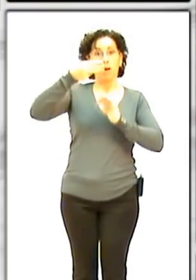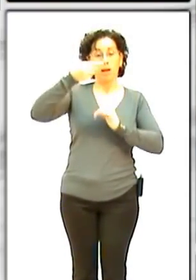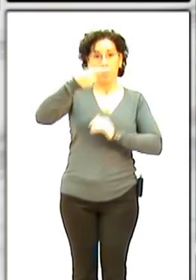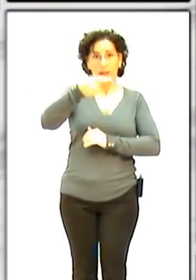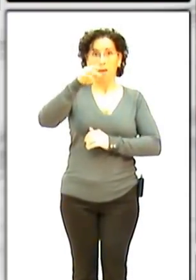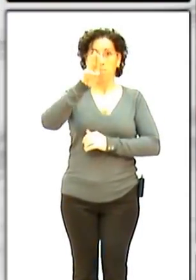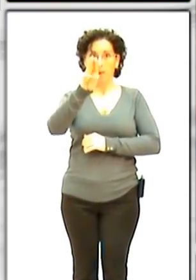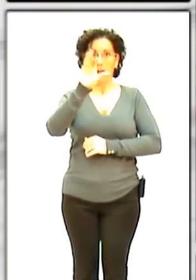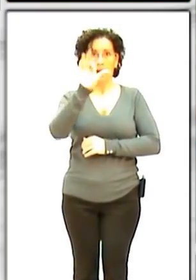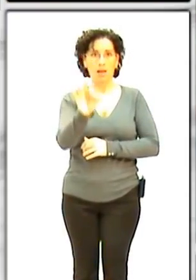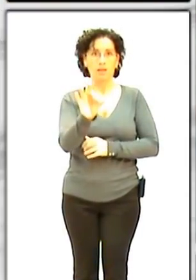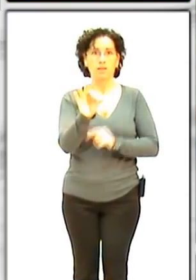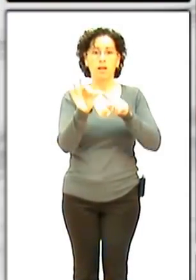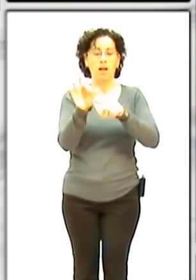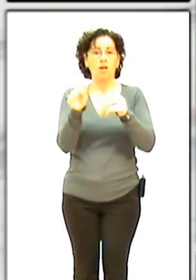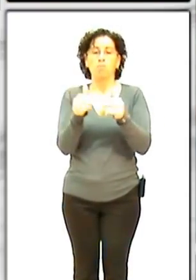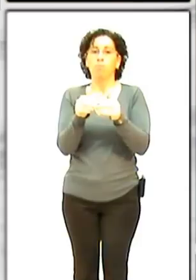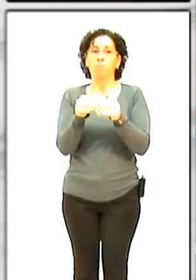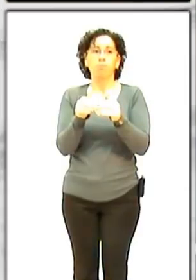pierde